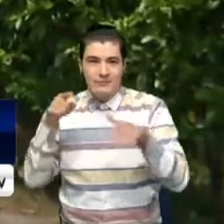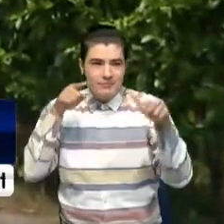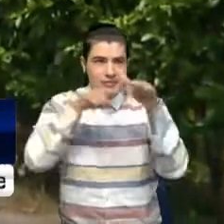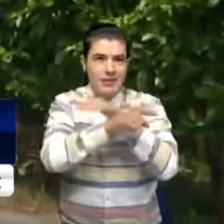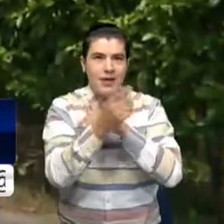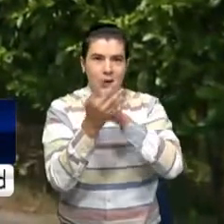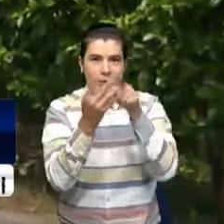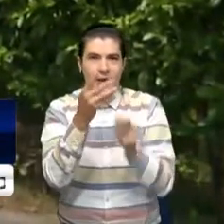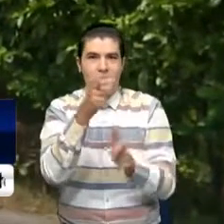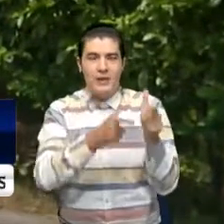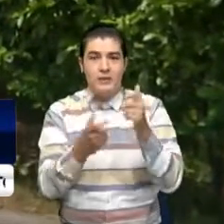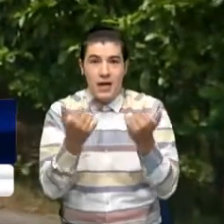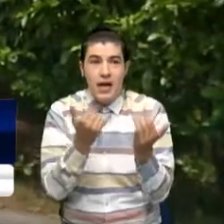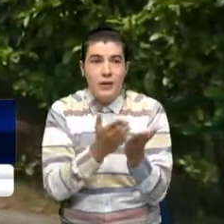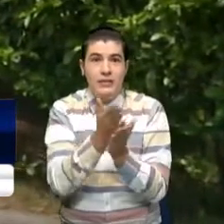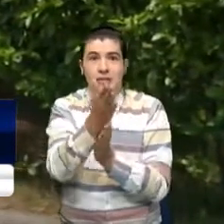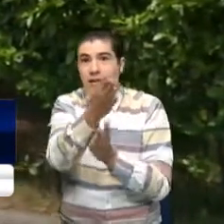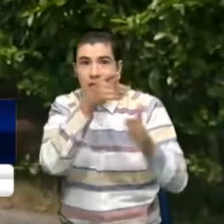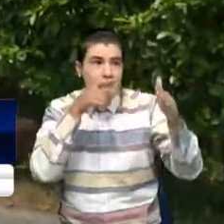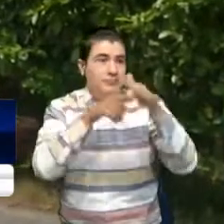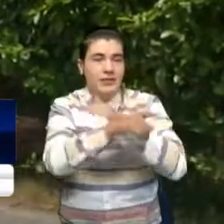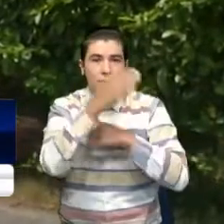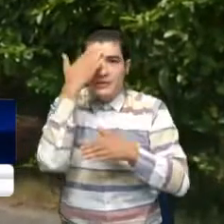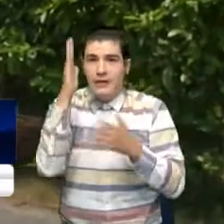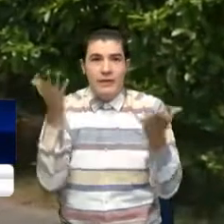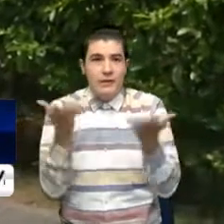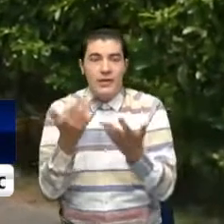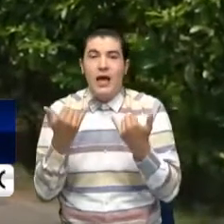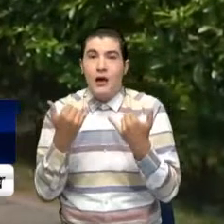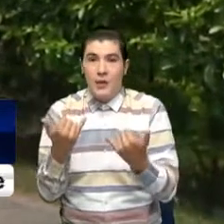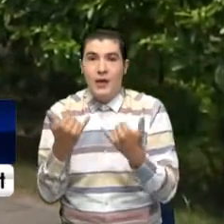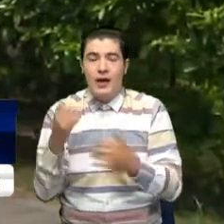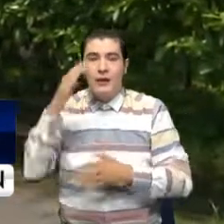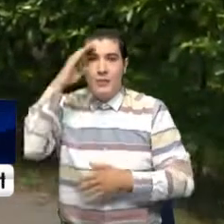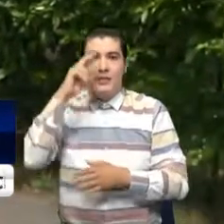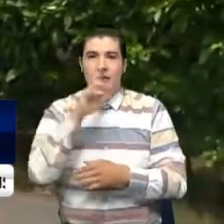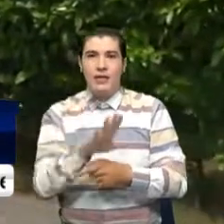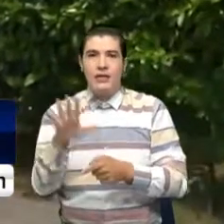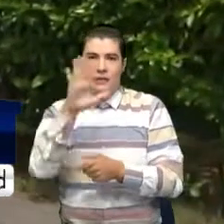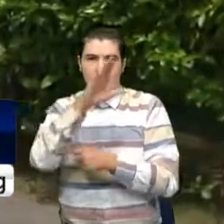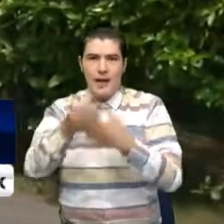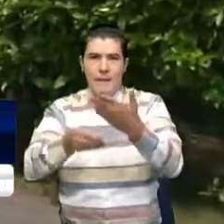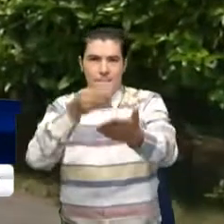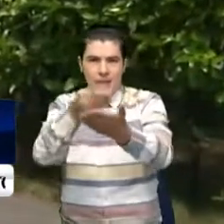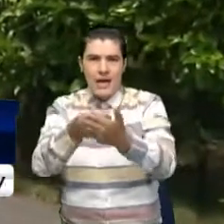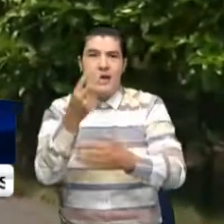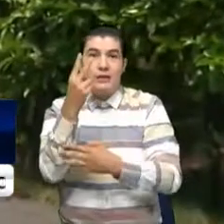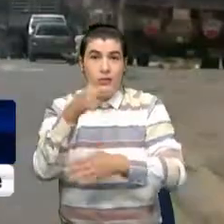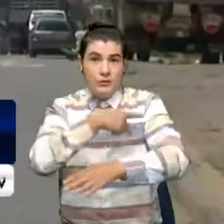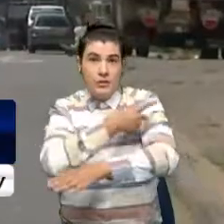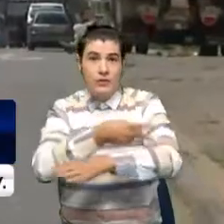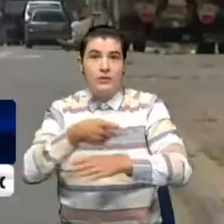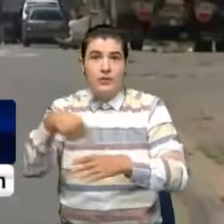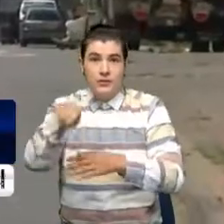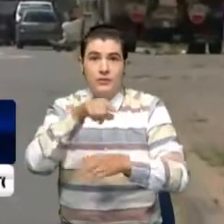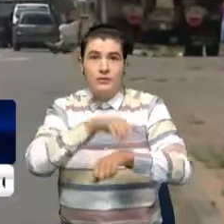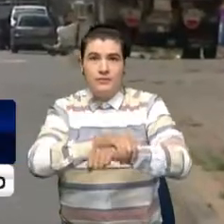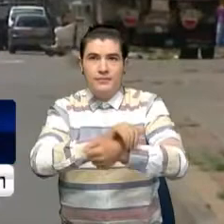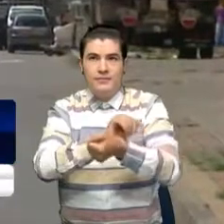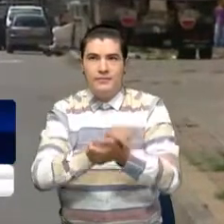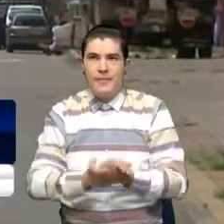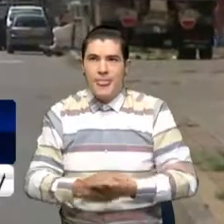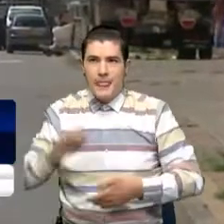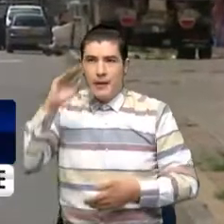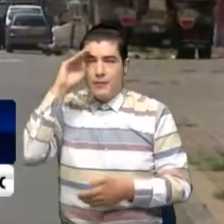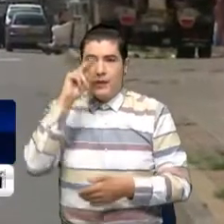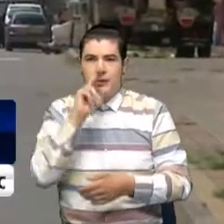que aún siguen prófugos de la justicia la policía ofrece 2 millones de pesos por su captura la policía